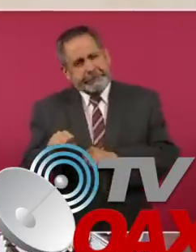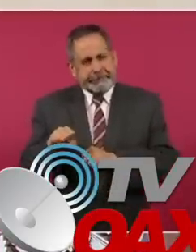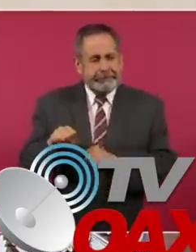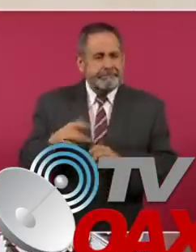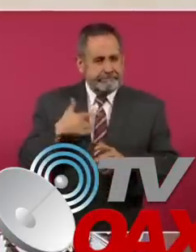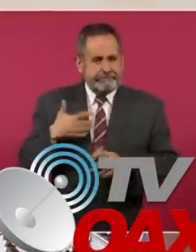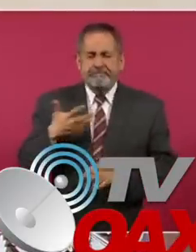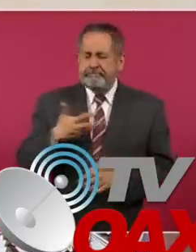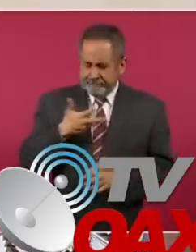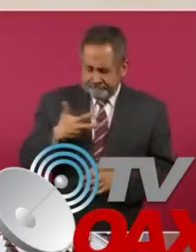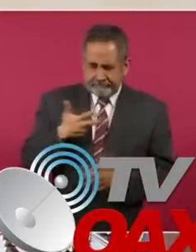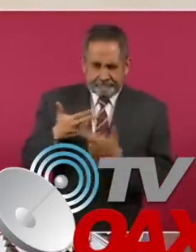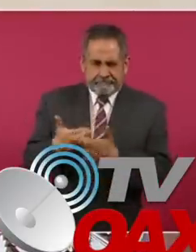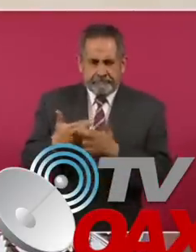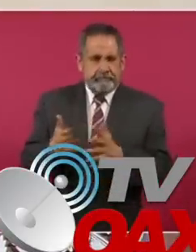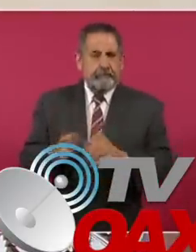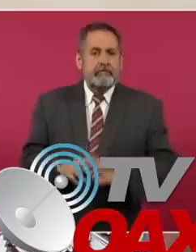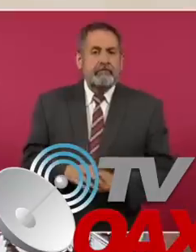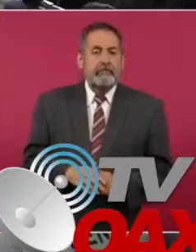si tenemos.